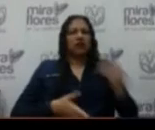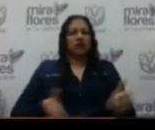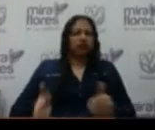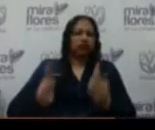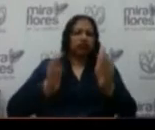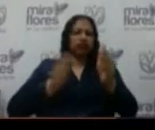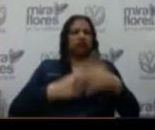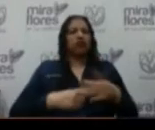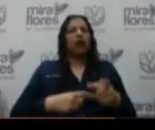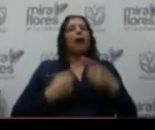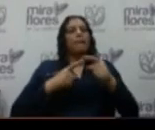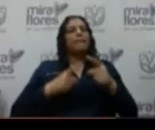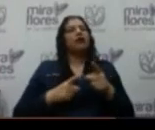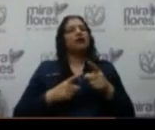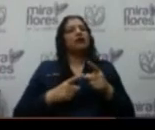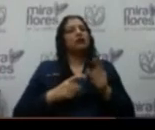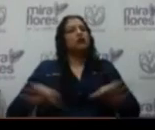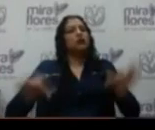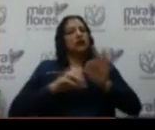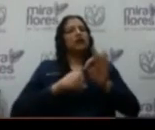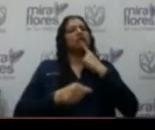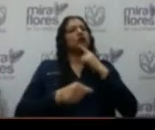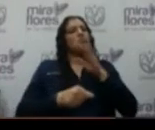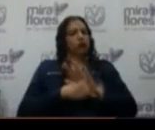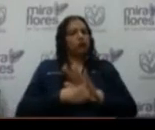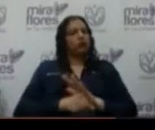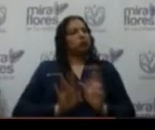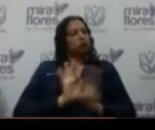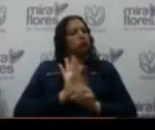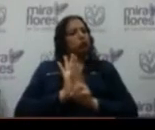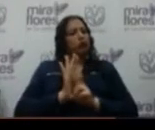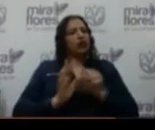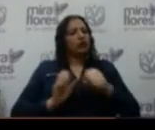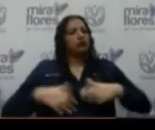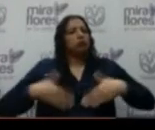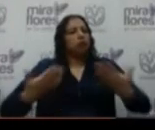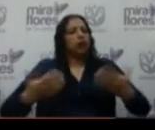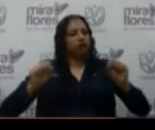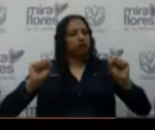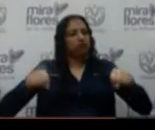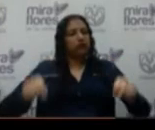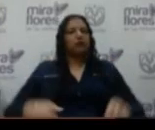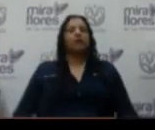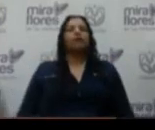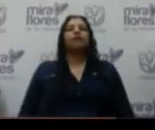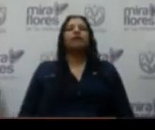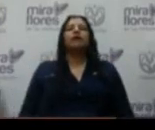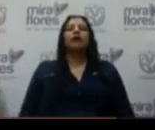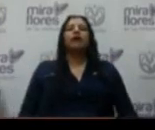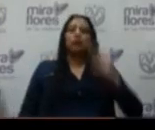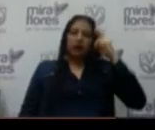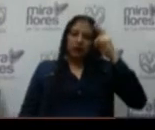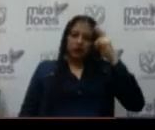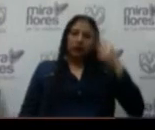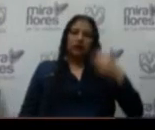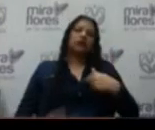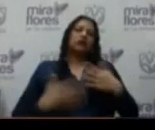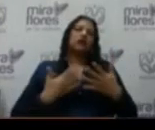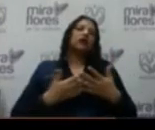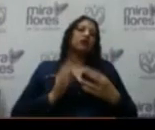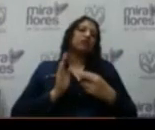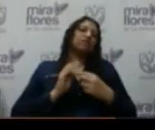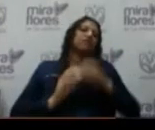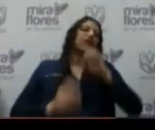largo, pero con compromiso y voluntad todo es posible. En ese sentido, me permito destacar algunos logros que